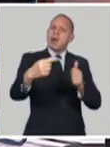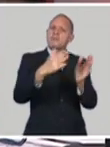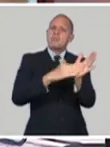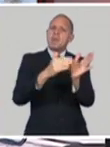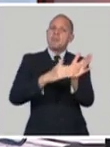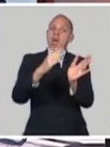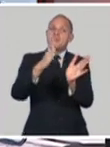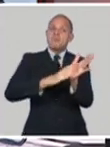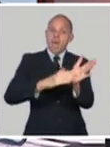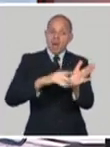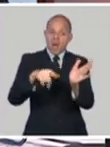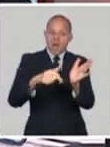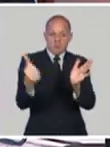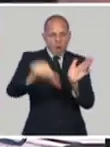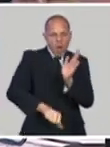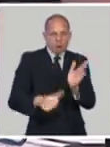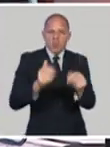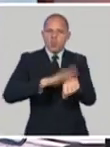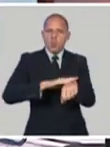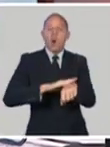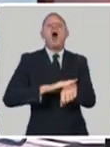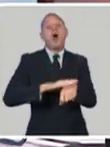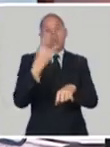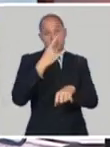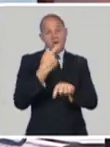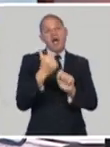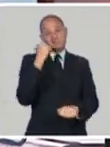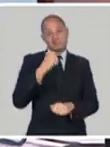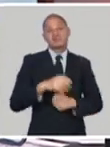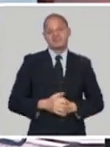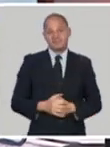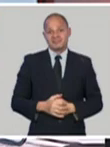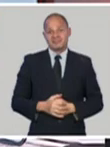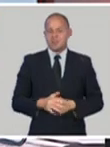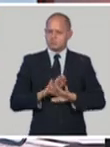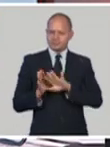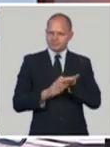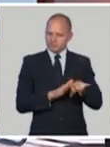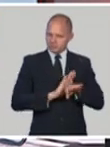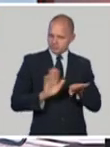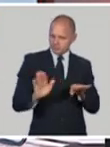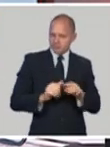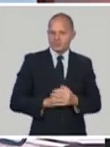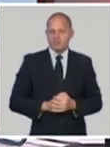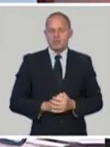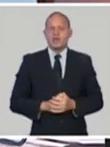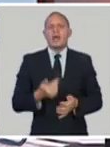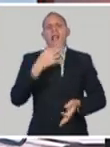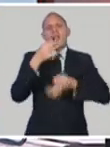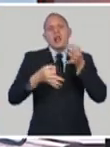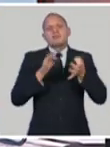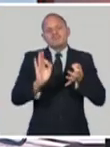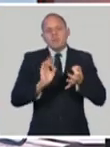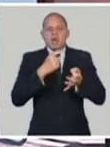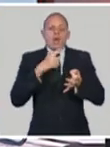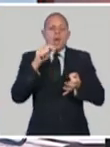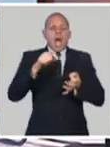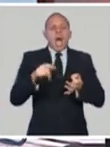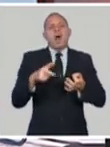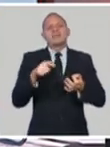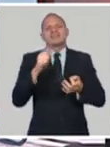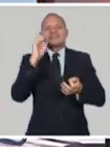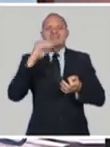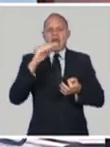salario han aparecido cualquier cantidad de opiniones, bueno, todas públicas, los operarios. A ver, en esa reforma de salario